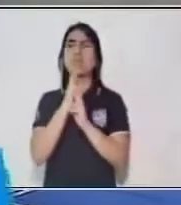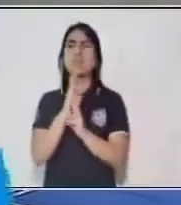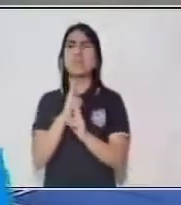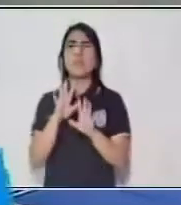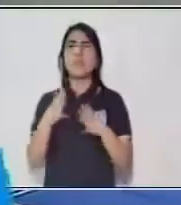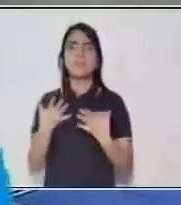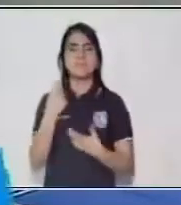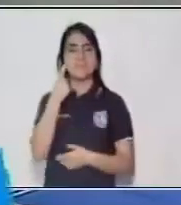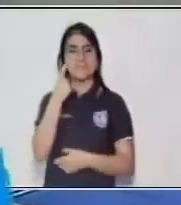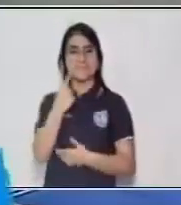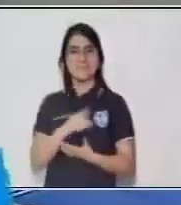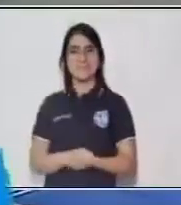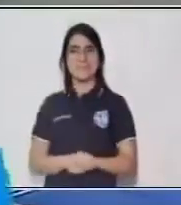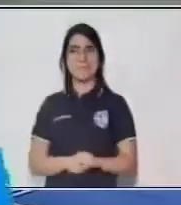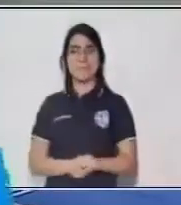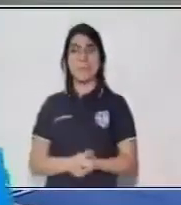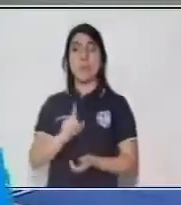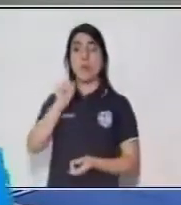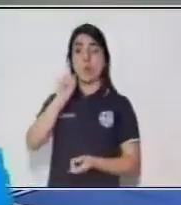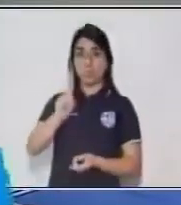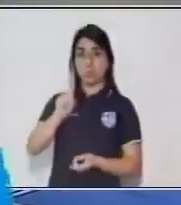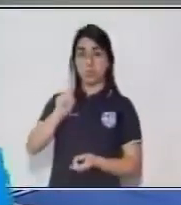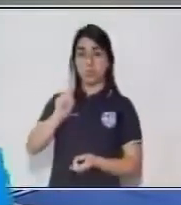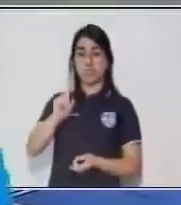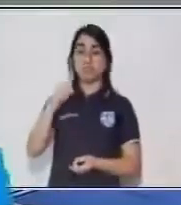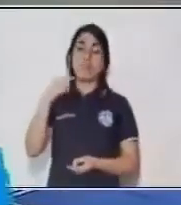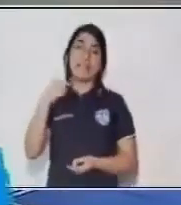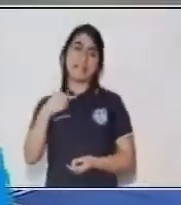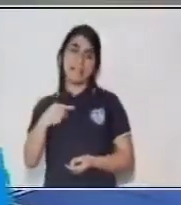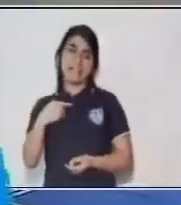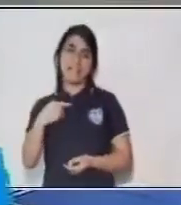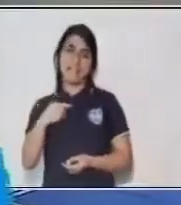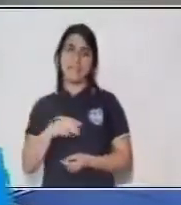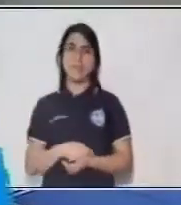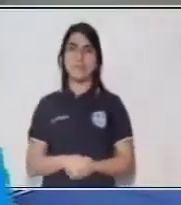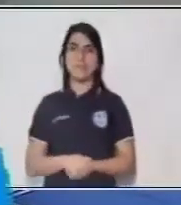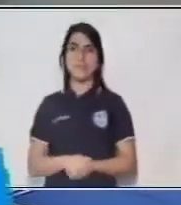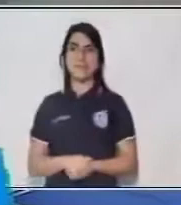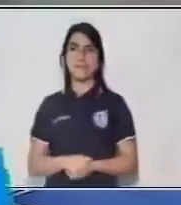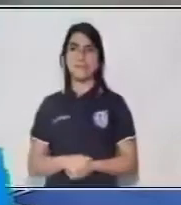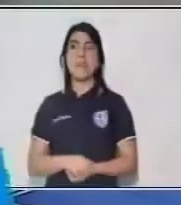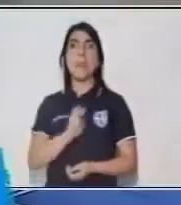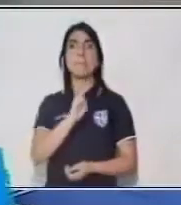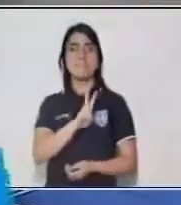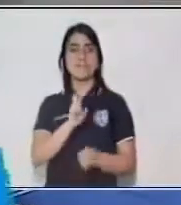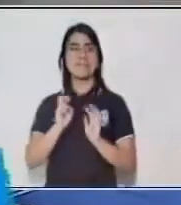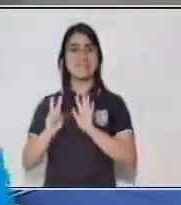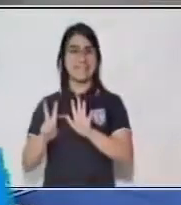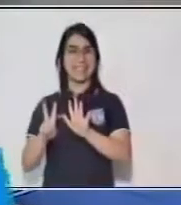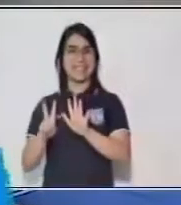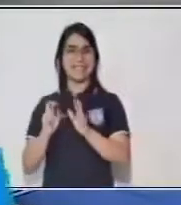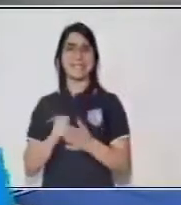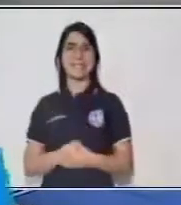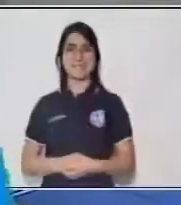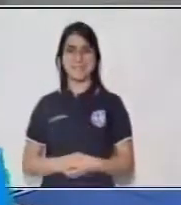1 dividido 3 por 3, 9 y por 3, 27.